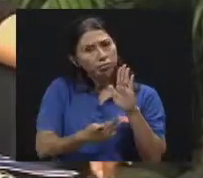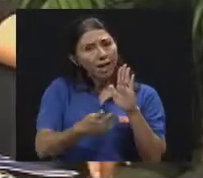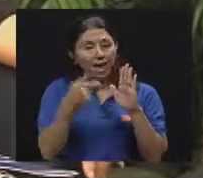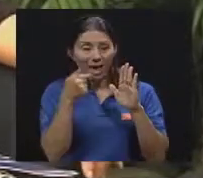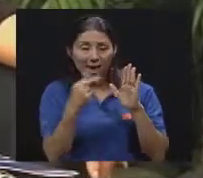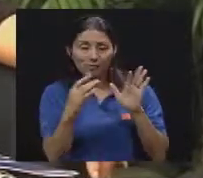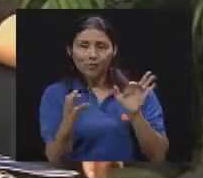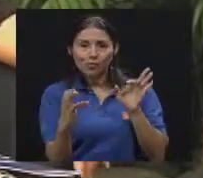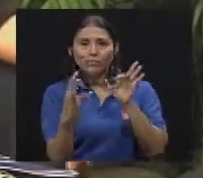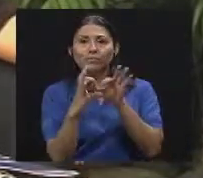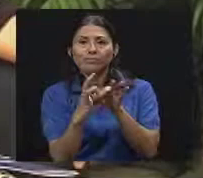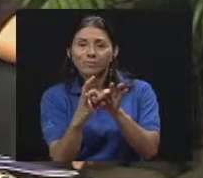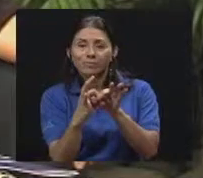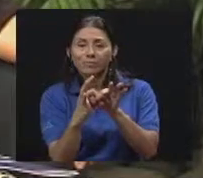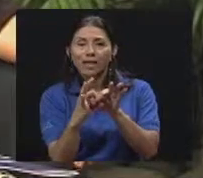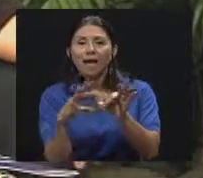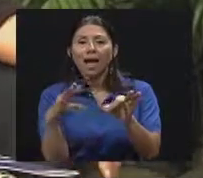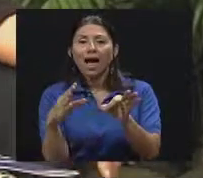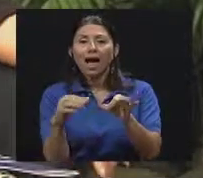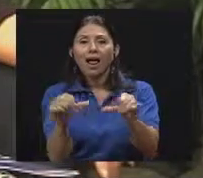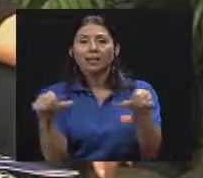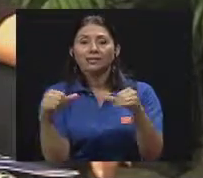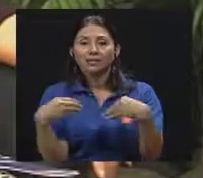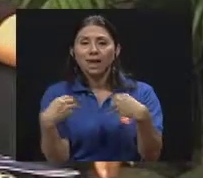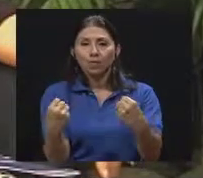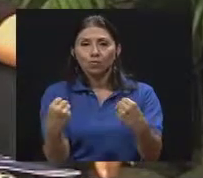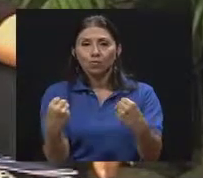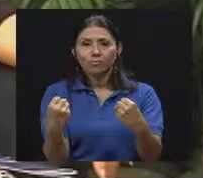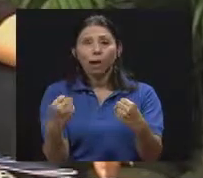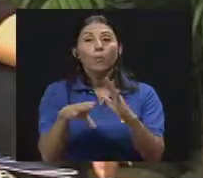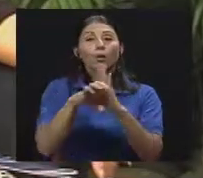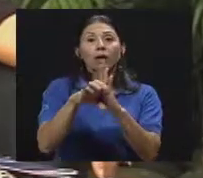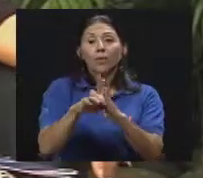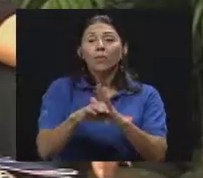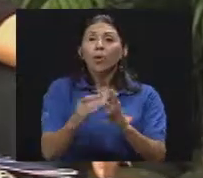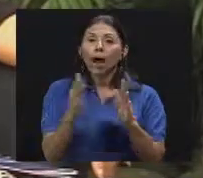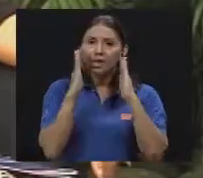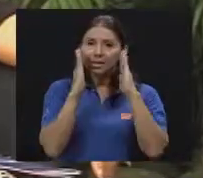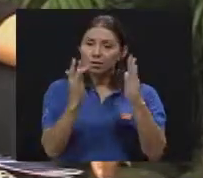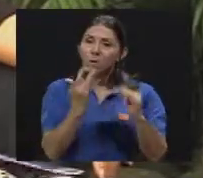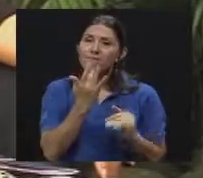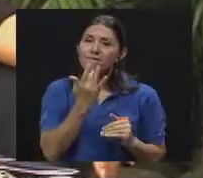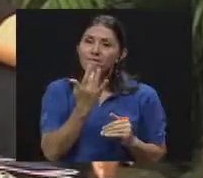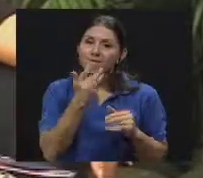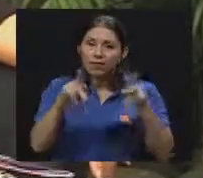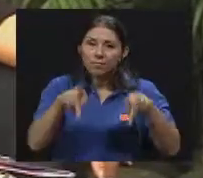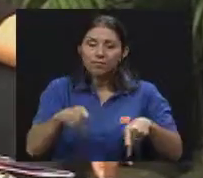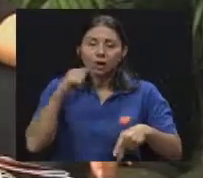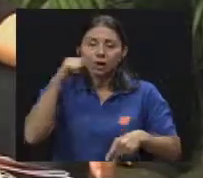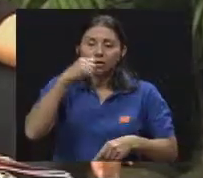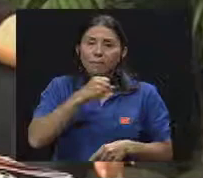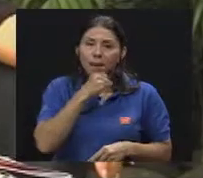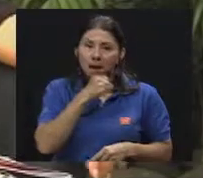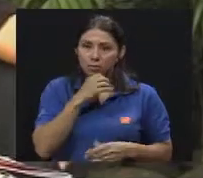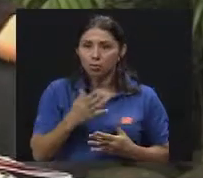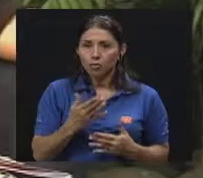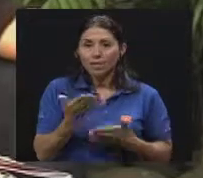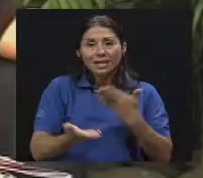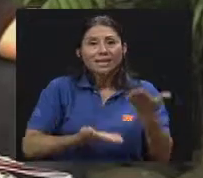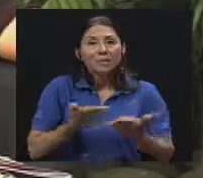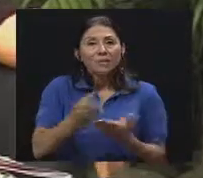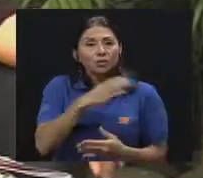política con lo que tiene que ver de, al sector salud, ¿verdad?, un poco lo que es con la atención preferencial al adulto mayor. Preferencial. Que sean